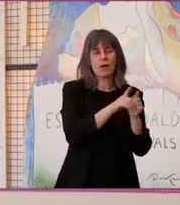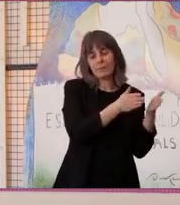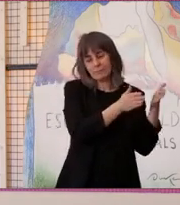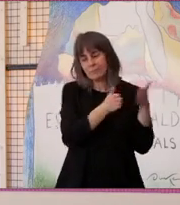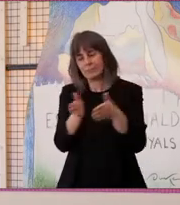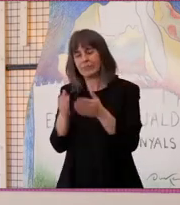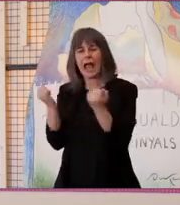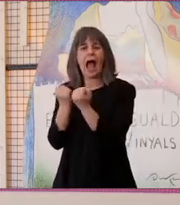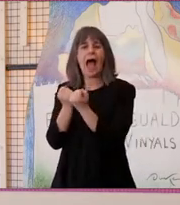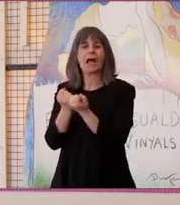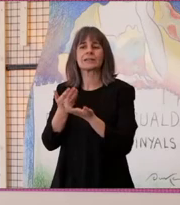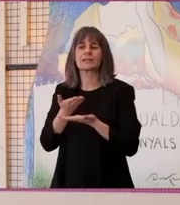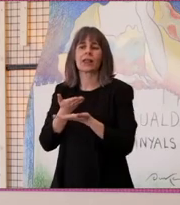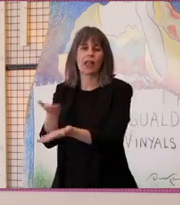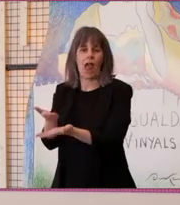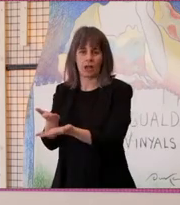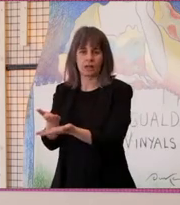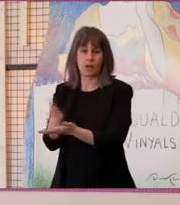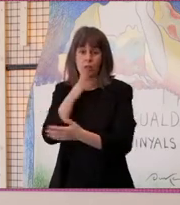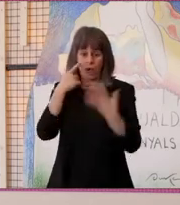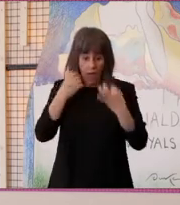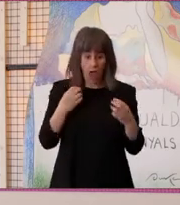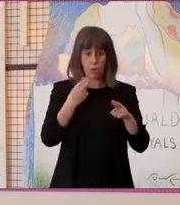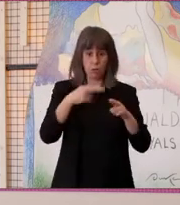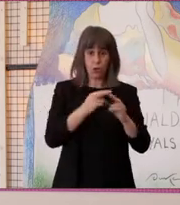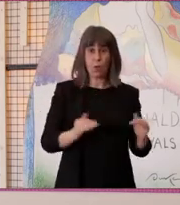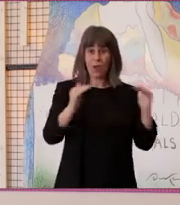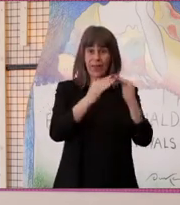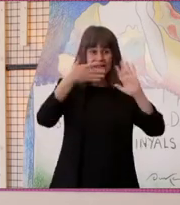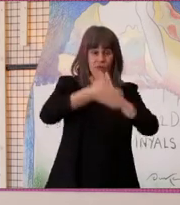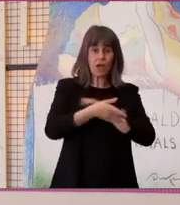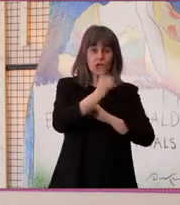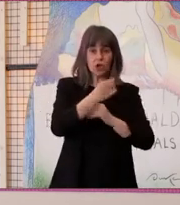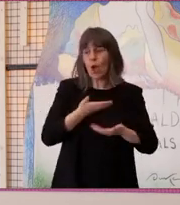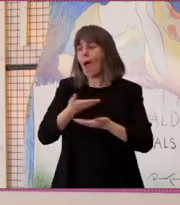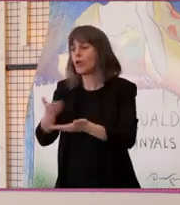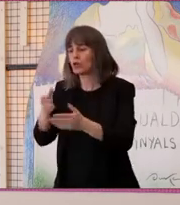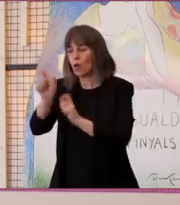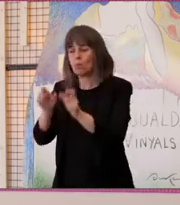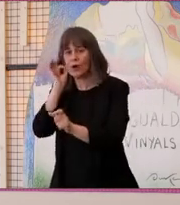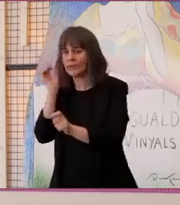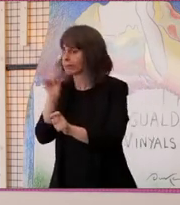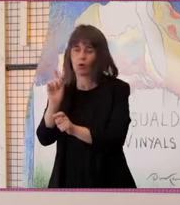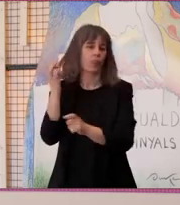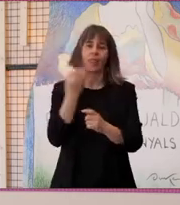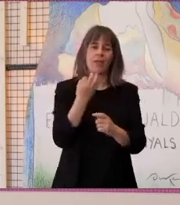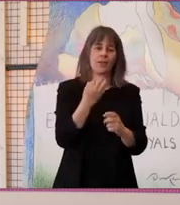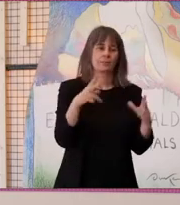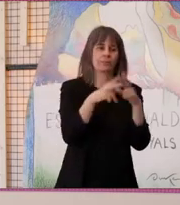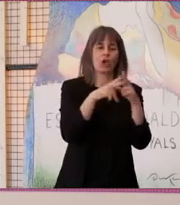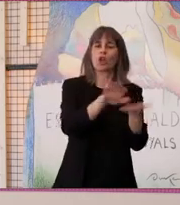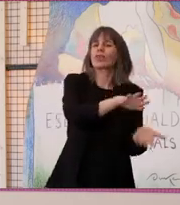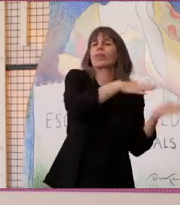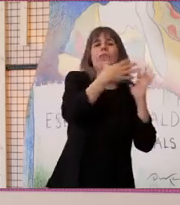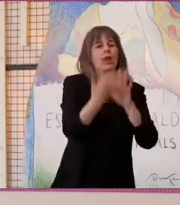de igualdad no son nos dará ayudas a las mujeres las políticas de igualdad son las políticas transformadoras son las políticas que